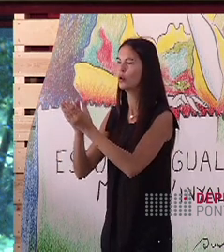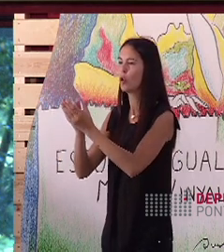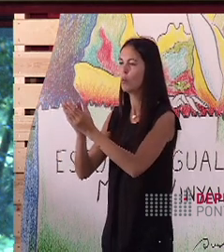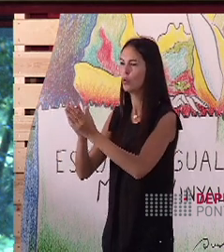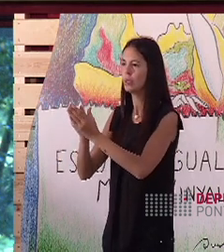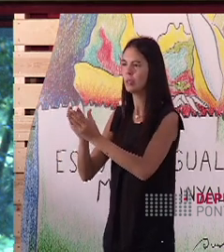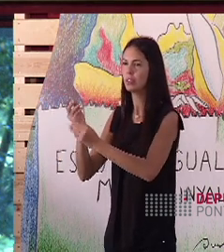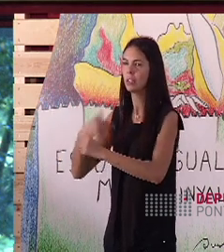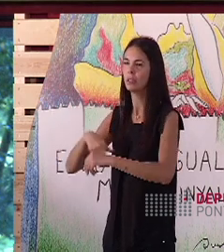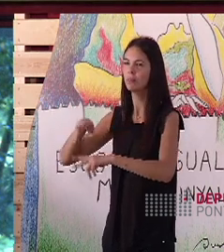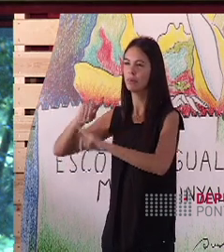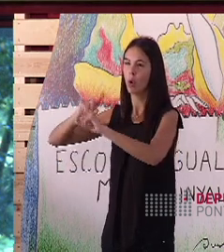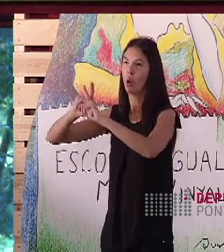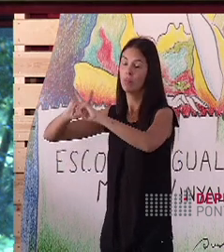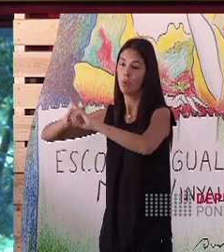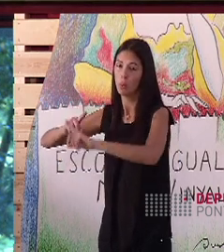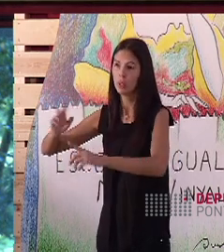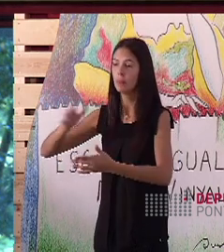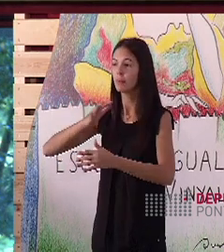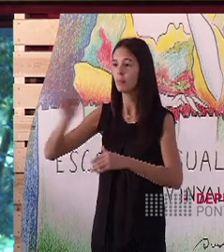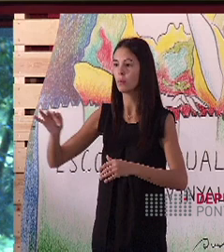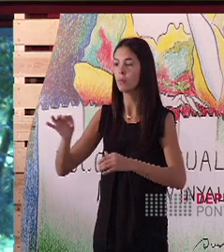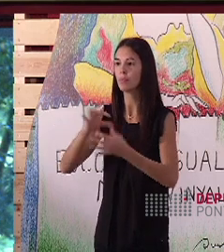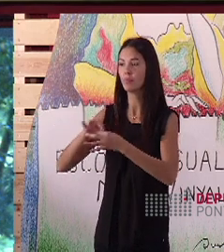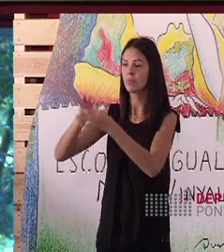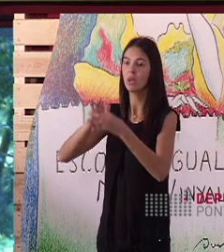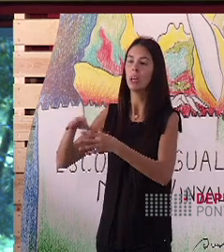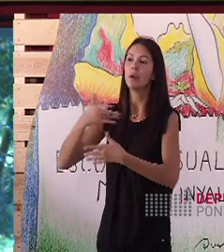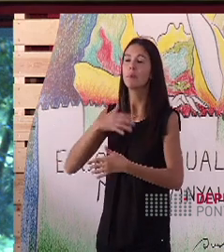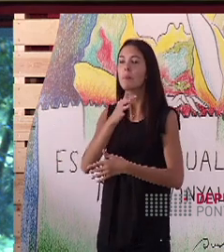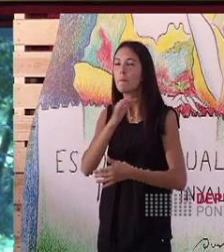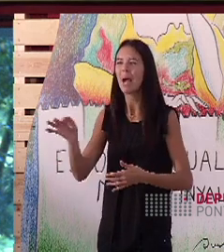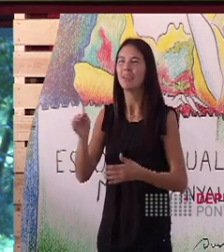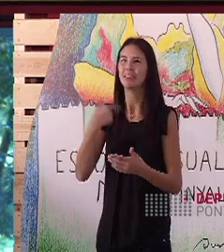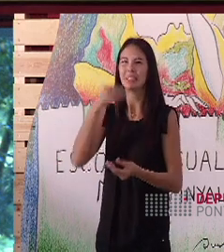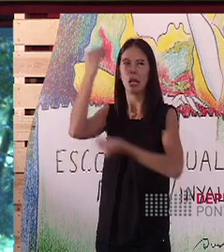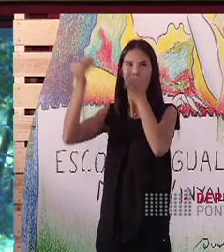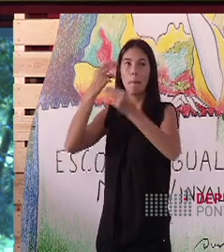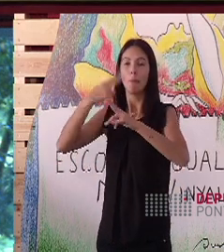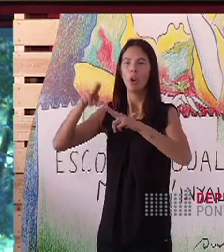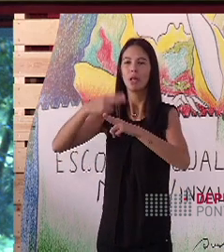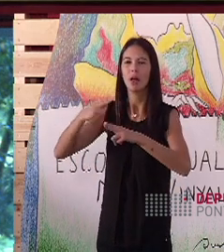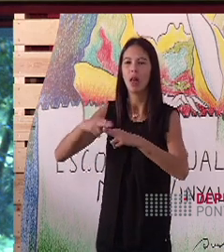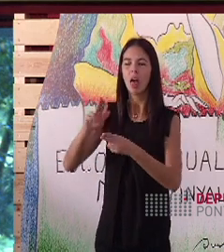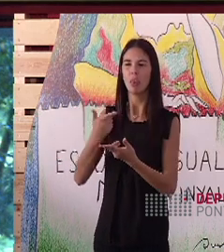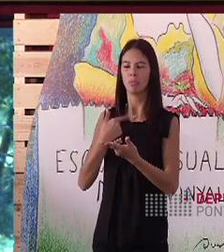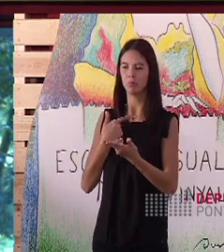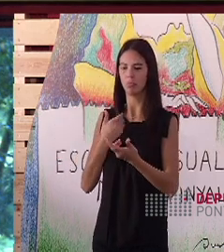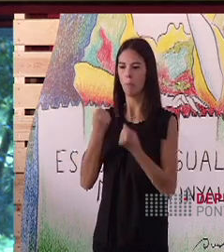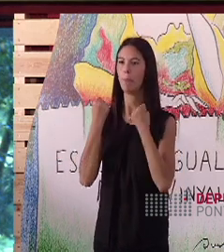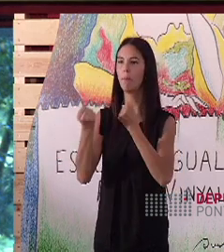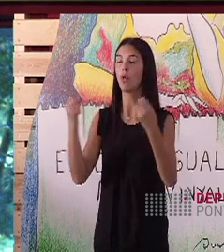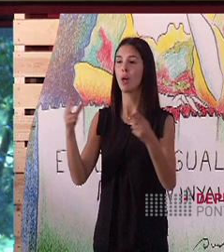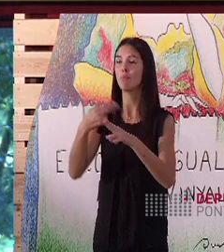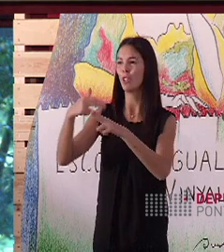izquierda tenía y tiene una propuesta de utilización del poder político como una herramienta fundamental de cambio